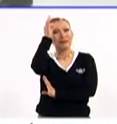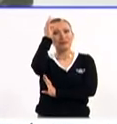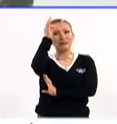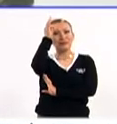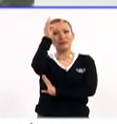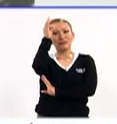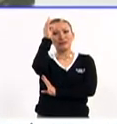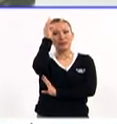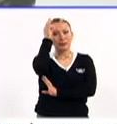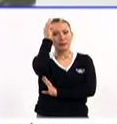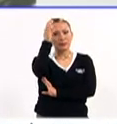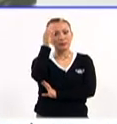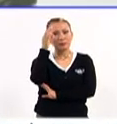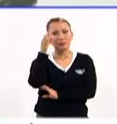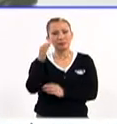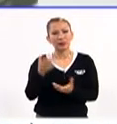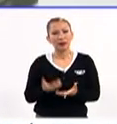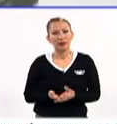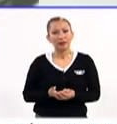pero